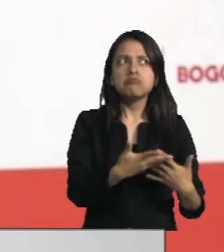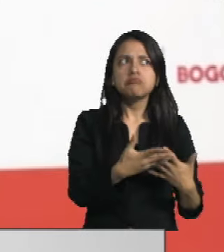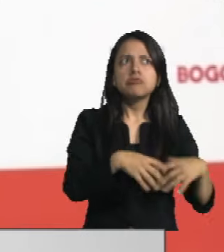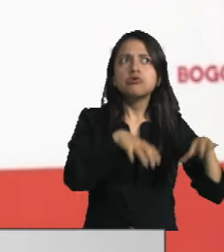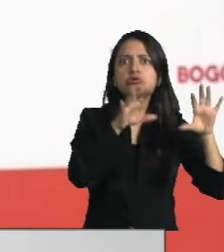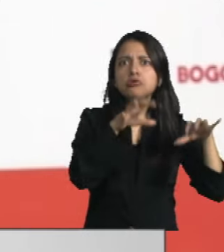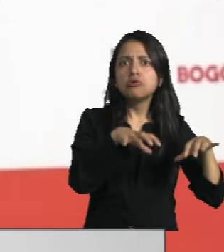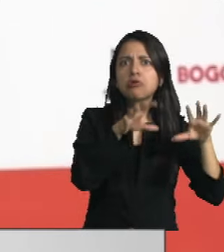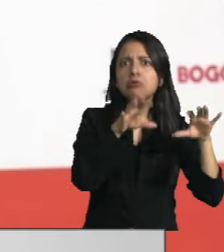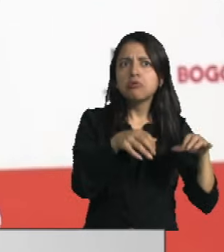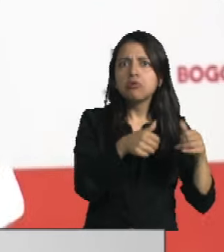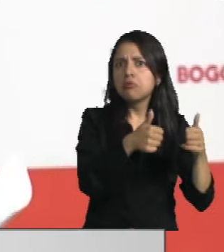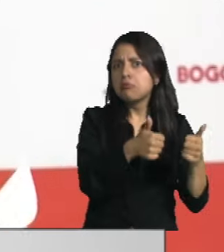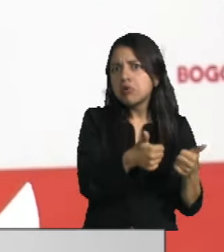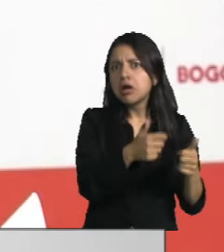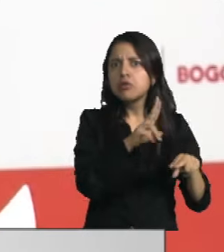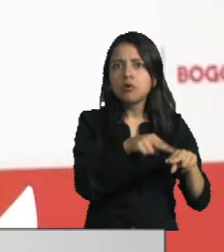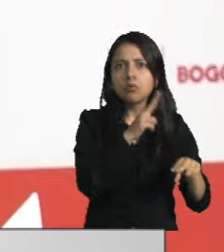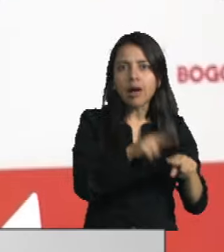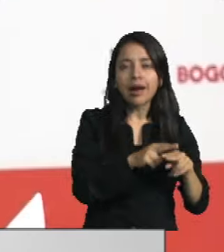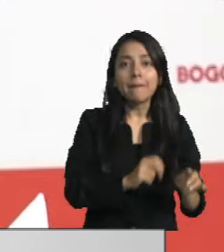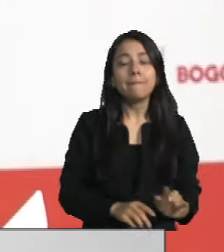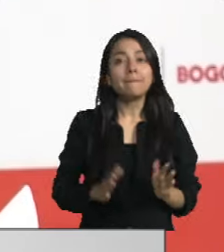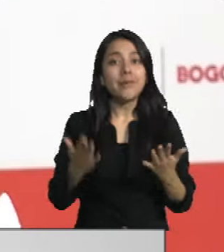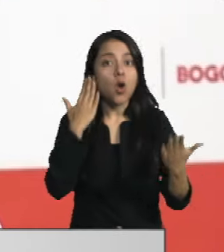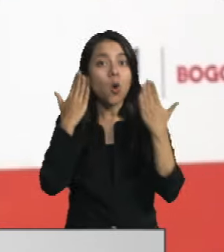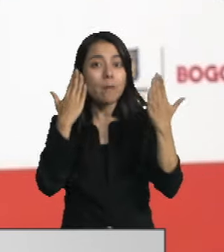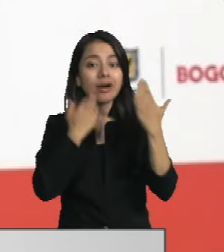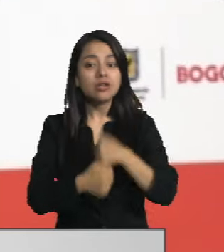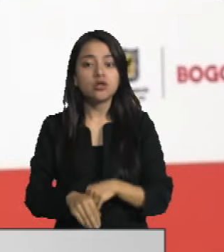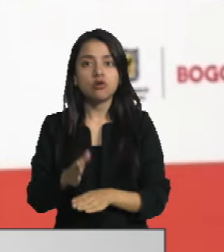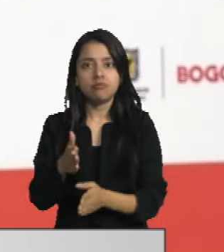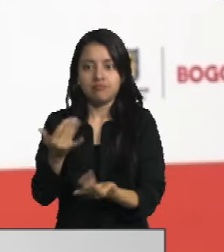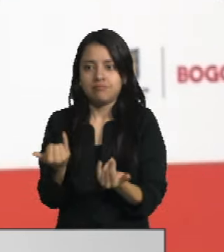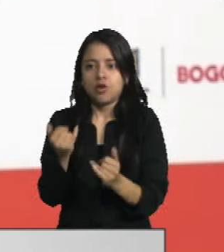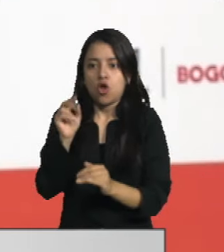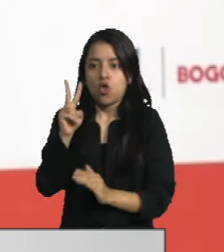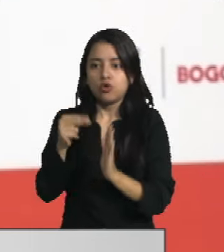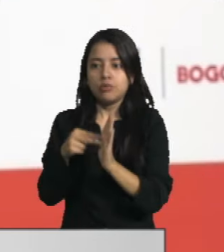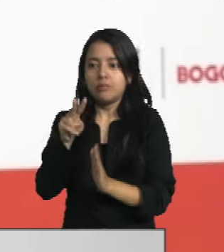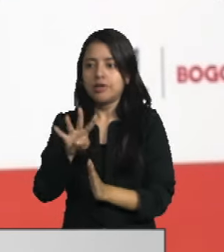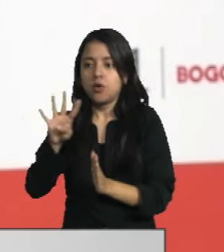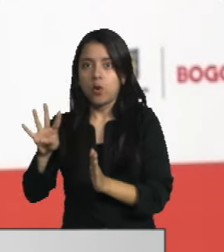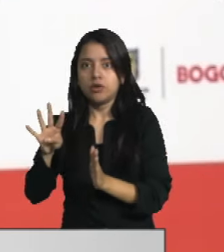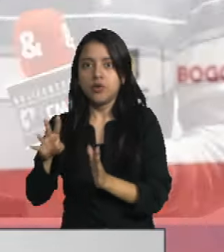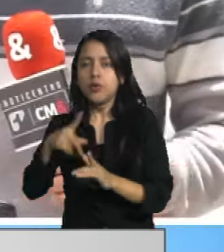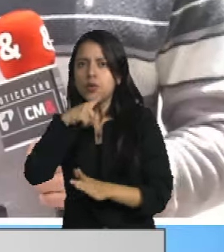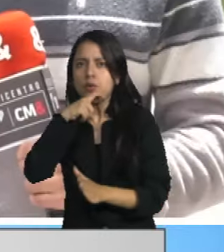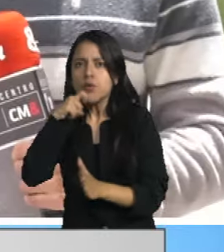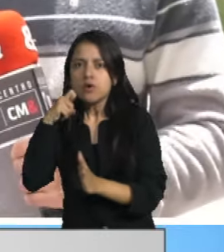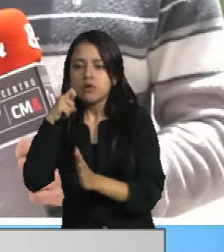el 2023, es decir, el año previo a este año, fue un año bastante seco.